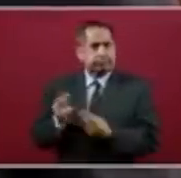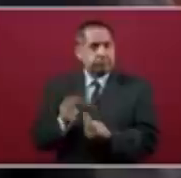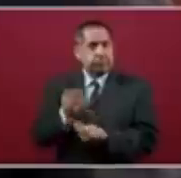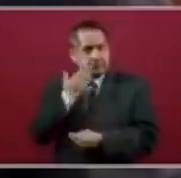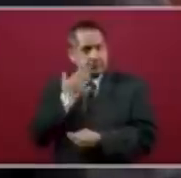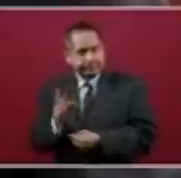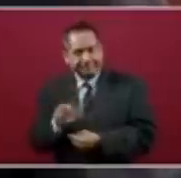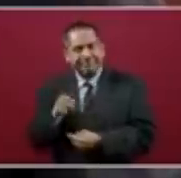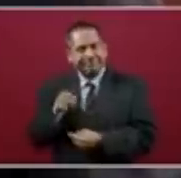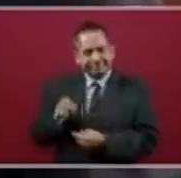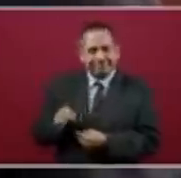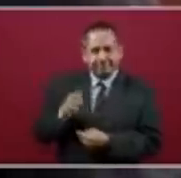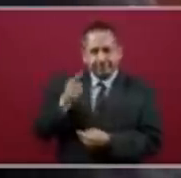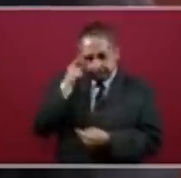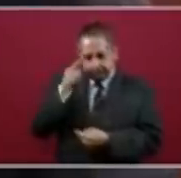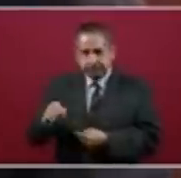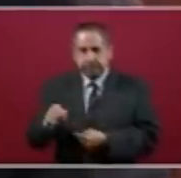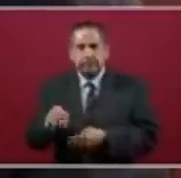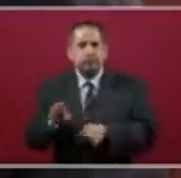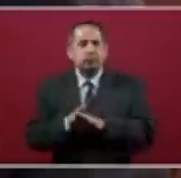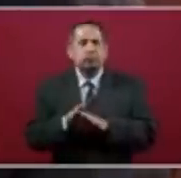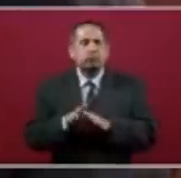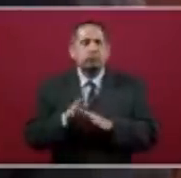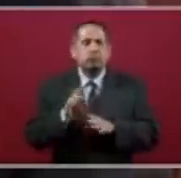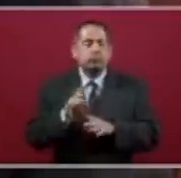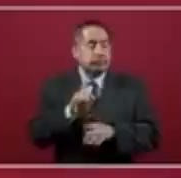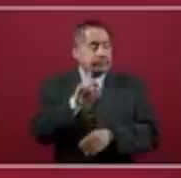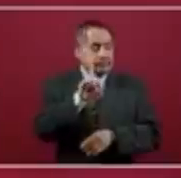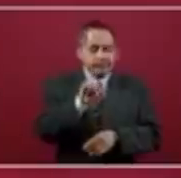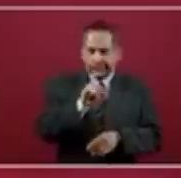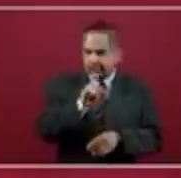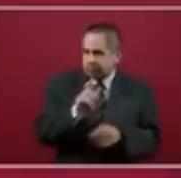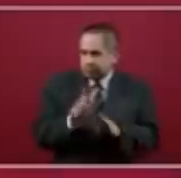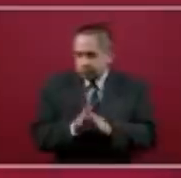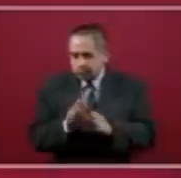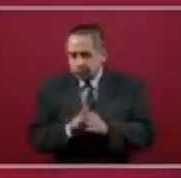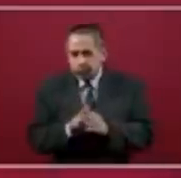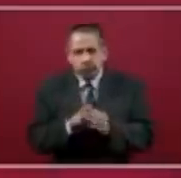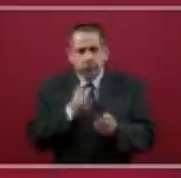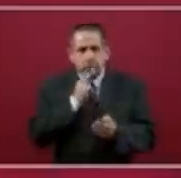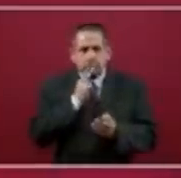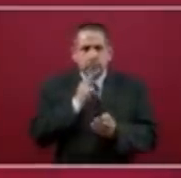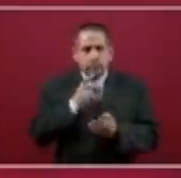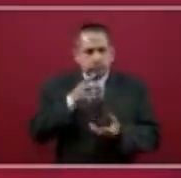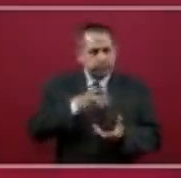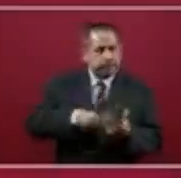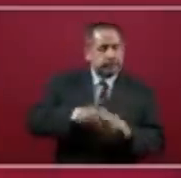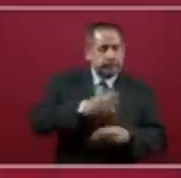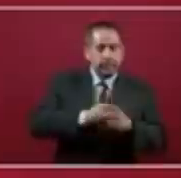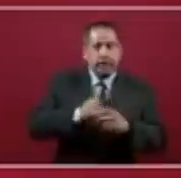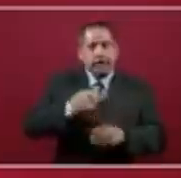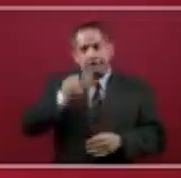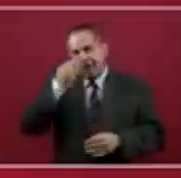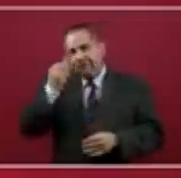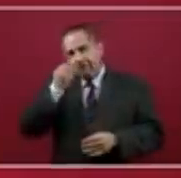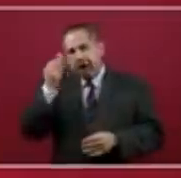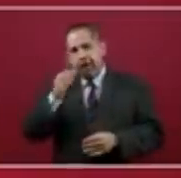para reducir el consumo de agua en la producción de alfalfa